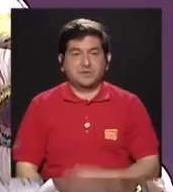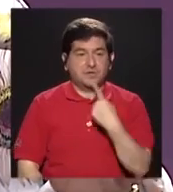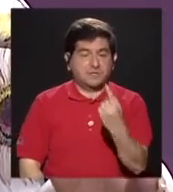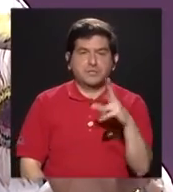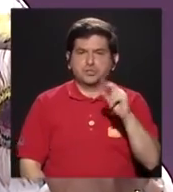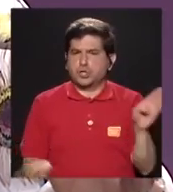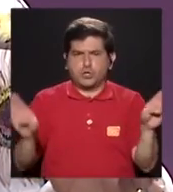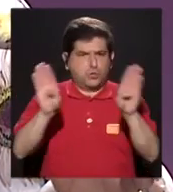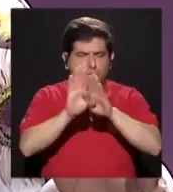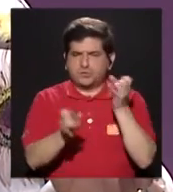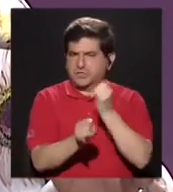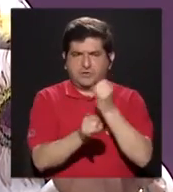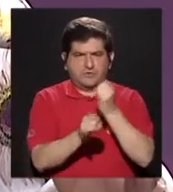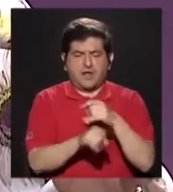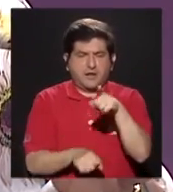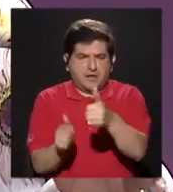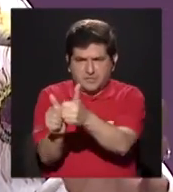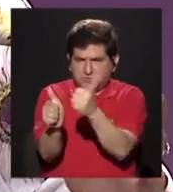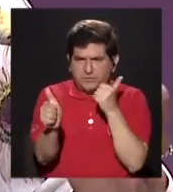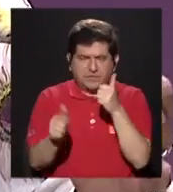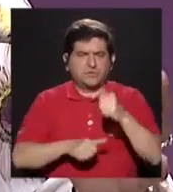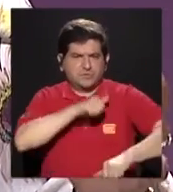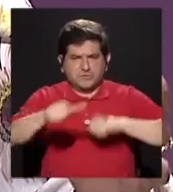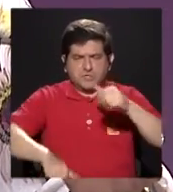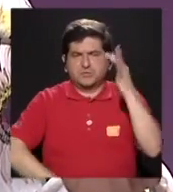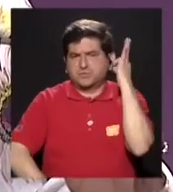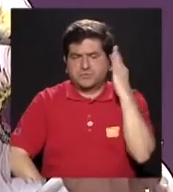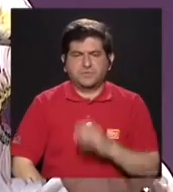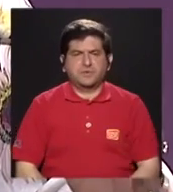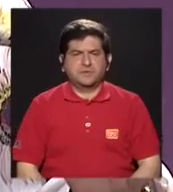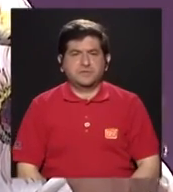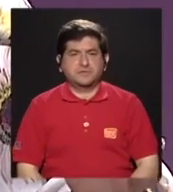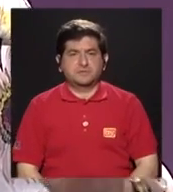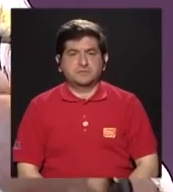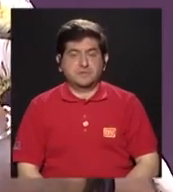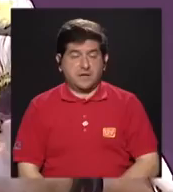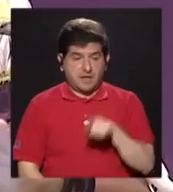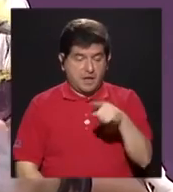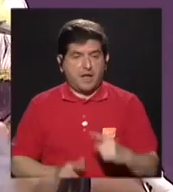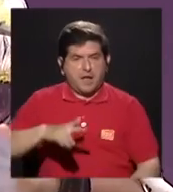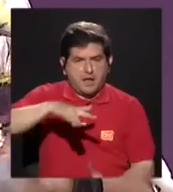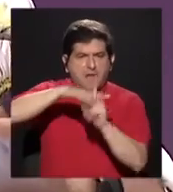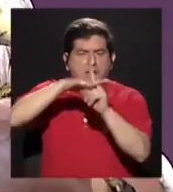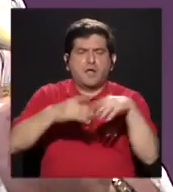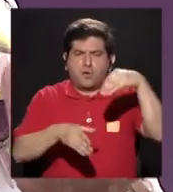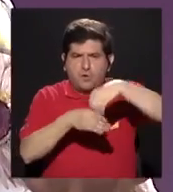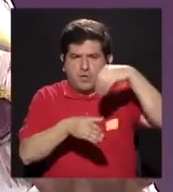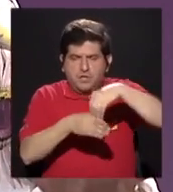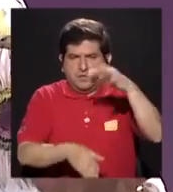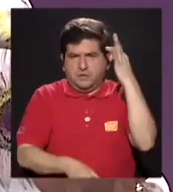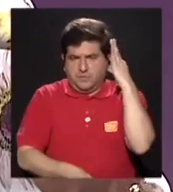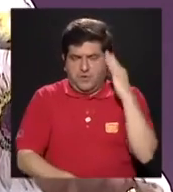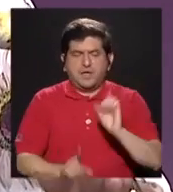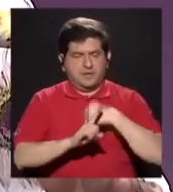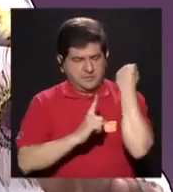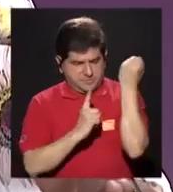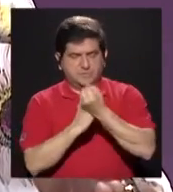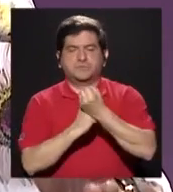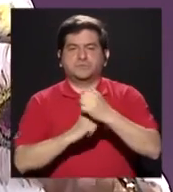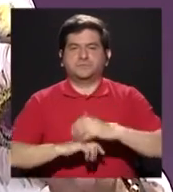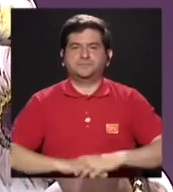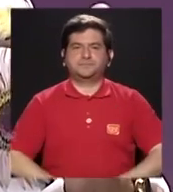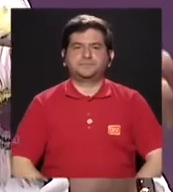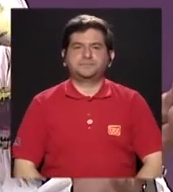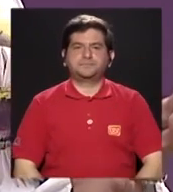no se debe ser el dínamo que es un retroceso en la lucha de las mujeres y que han logrado para visibilizar los aportes de las mujeres a la sociedad